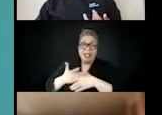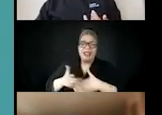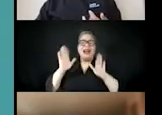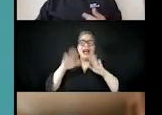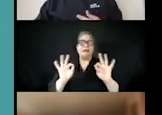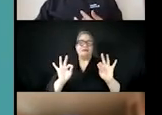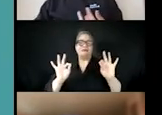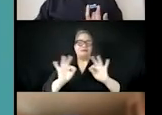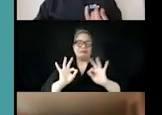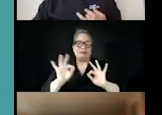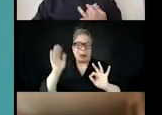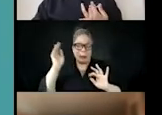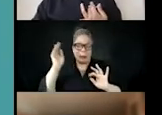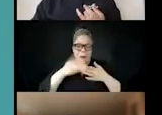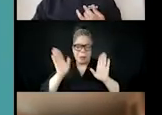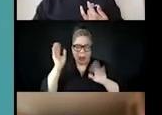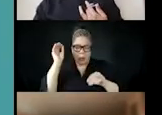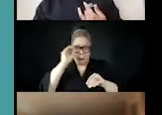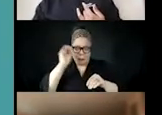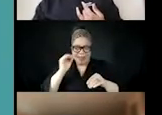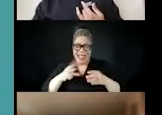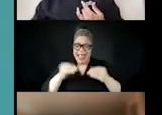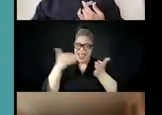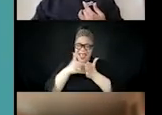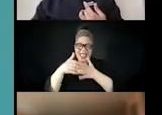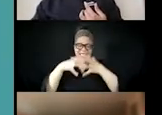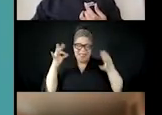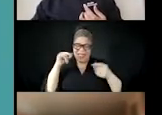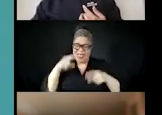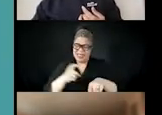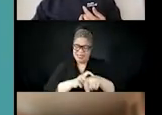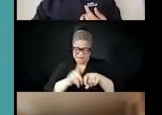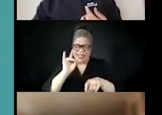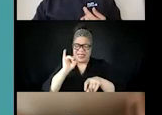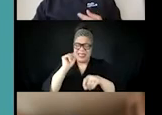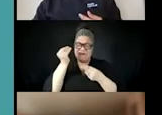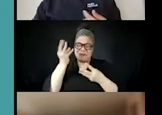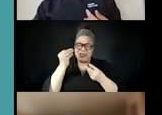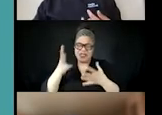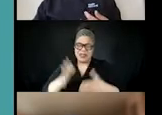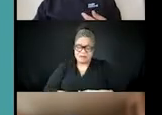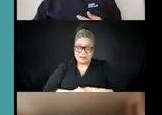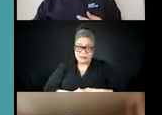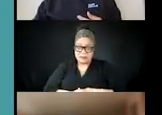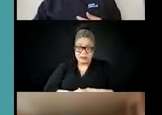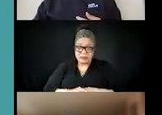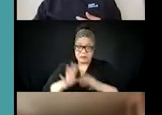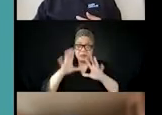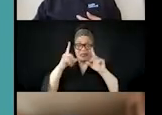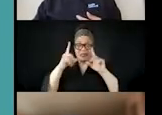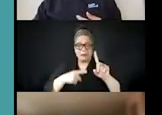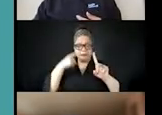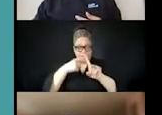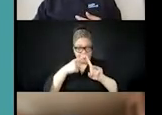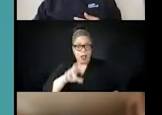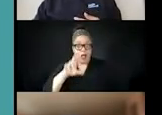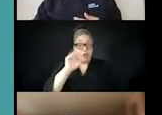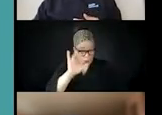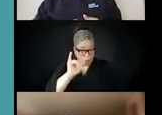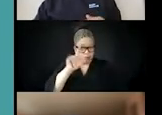y muchas de esas cosas ocurren ocurren también a través de la desinformación racializada verdad